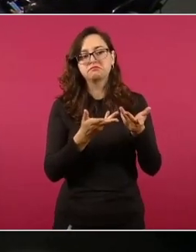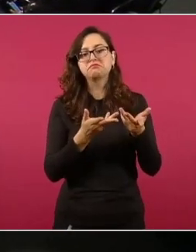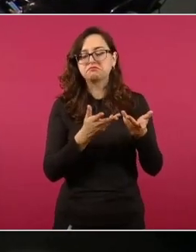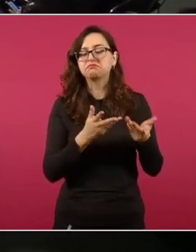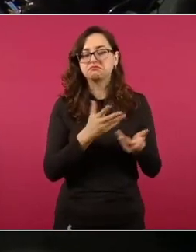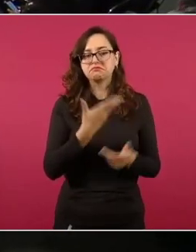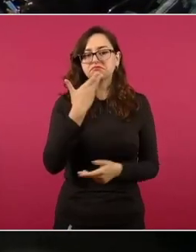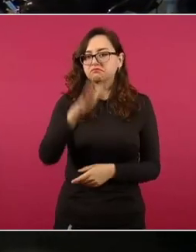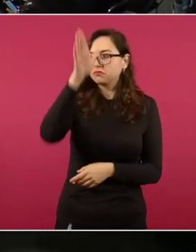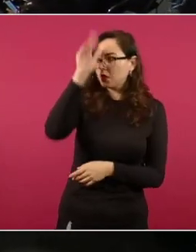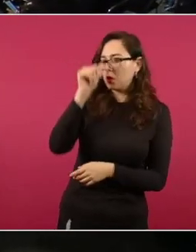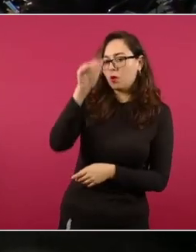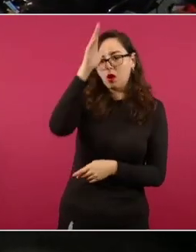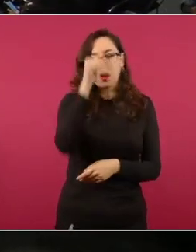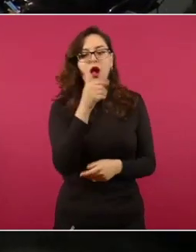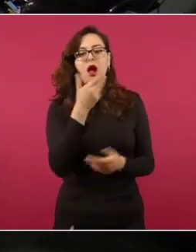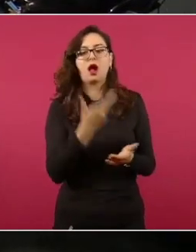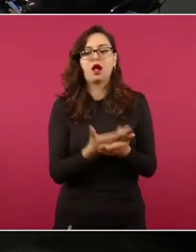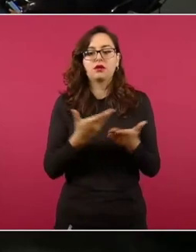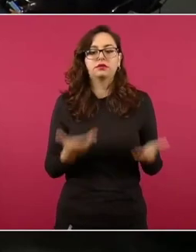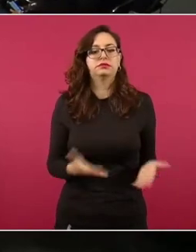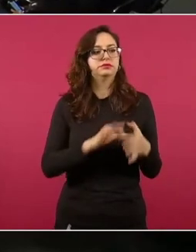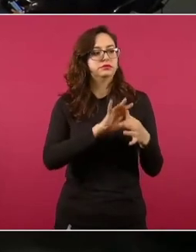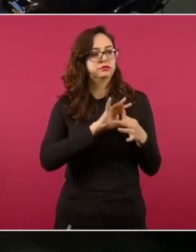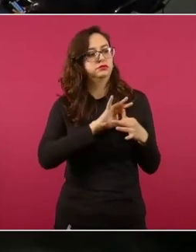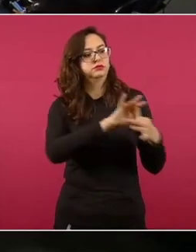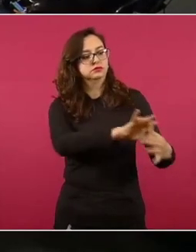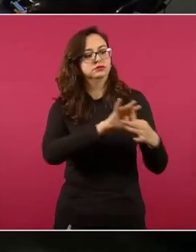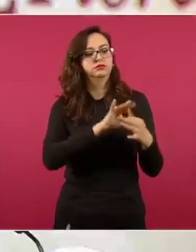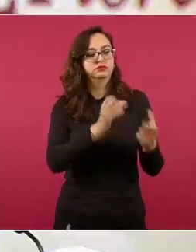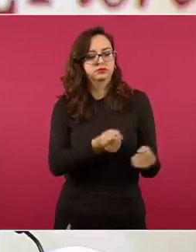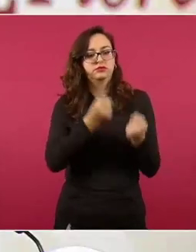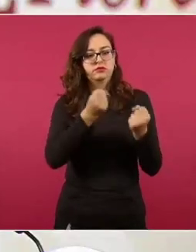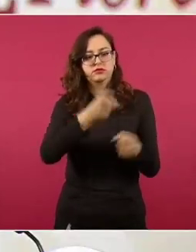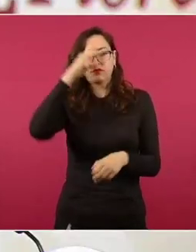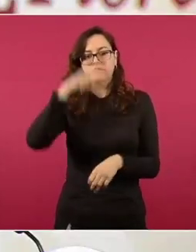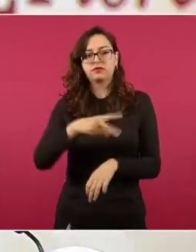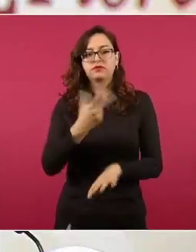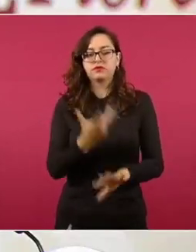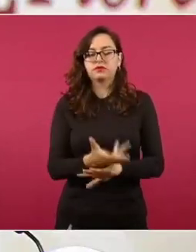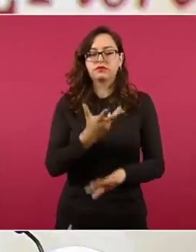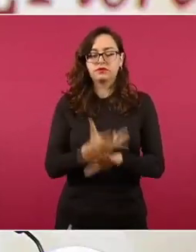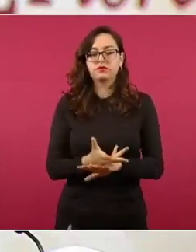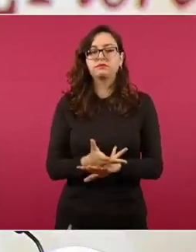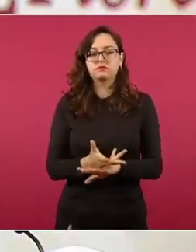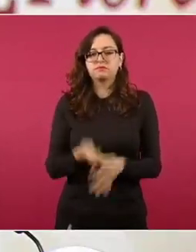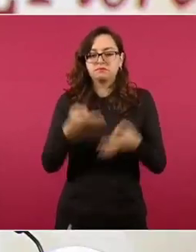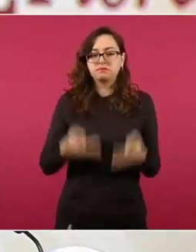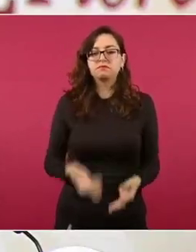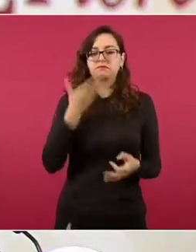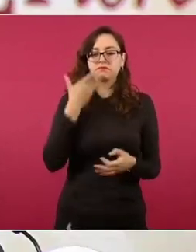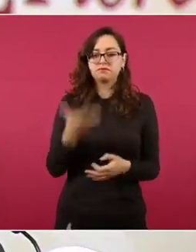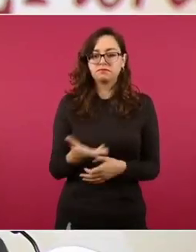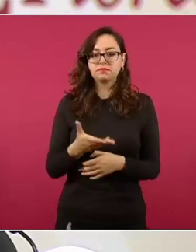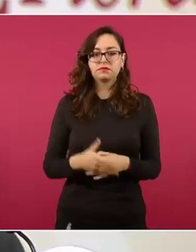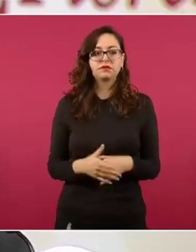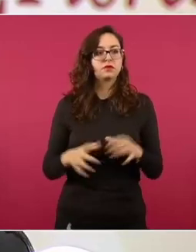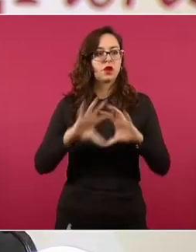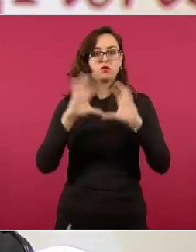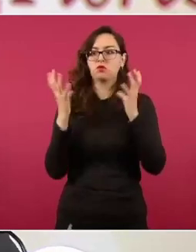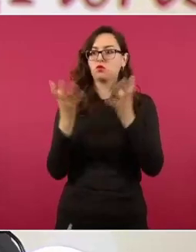fuerte, común, de cooperación México-Estados Unidos y más fuerte que haya en todo el mundo según el